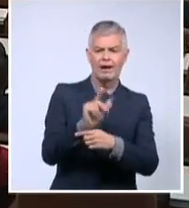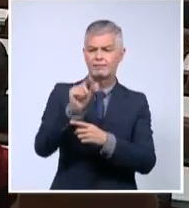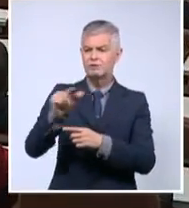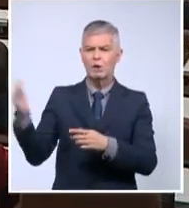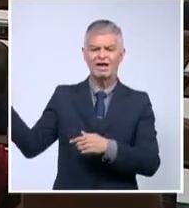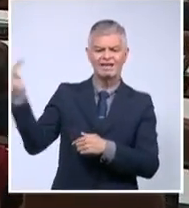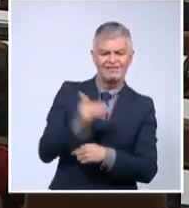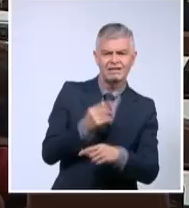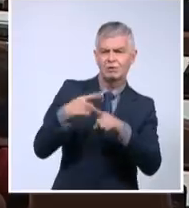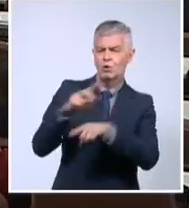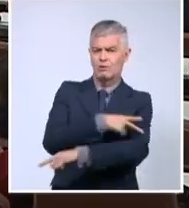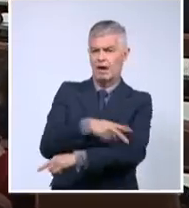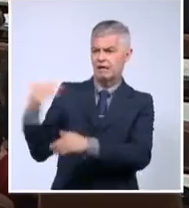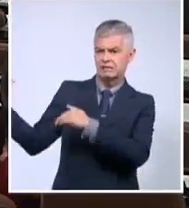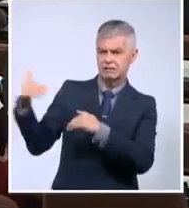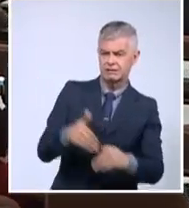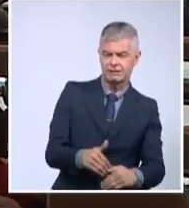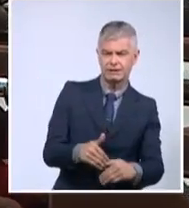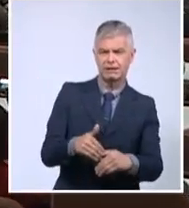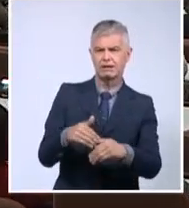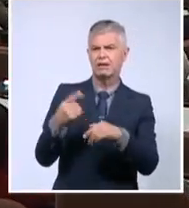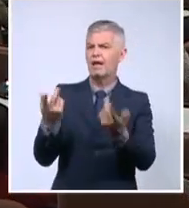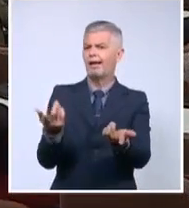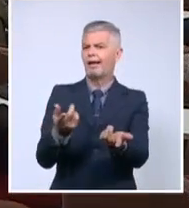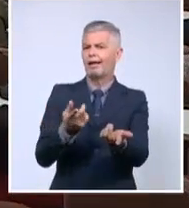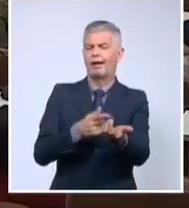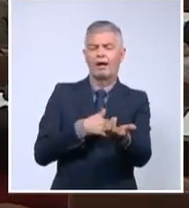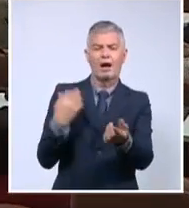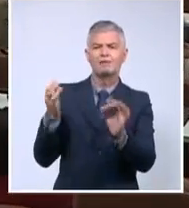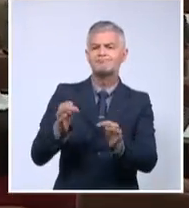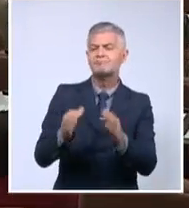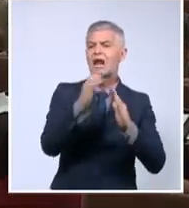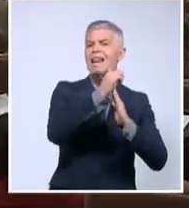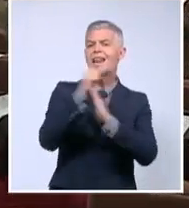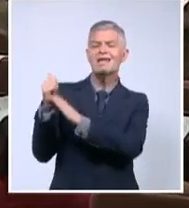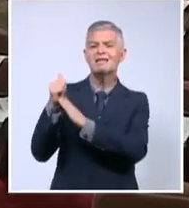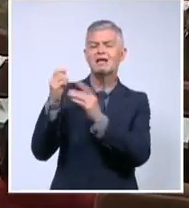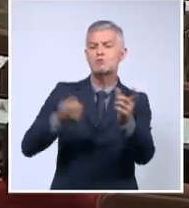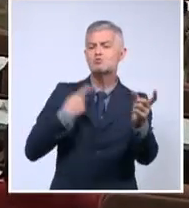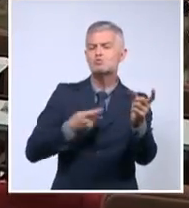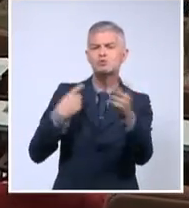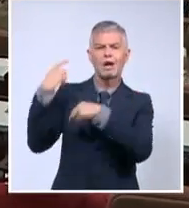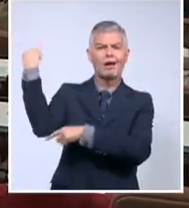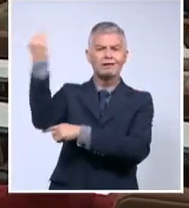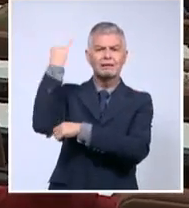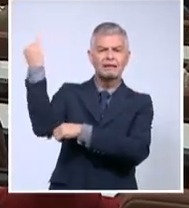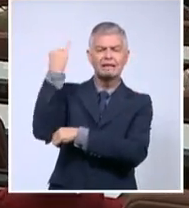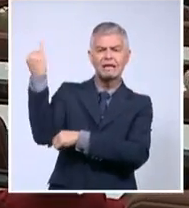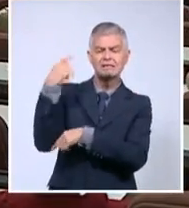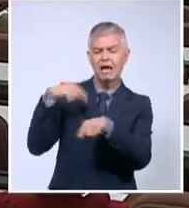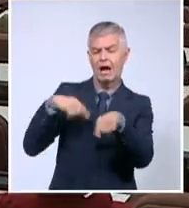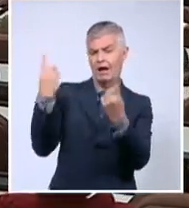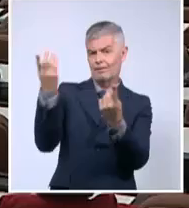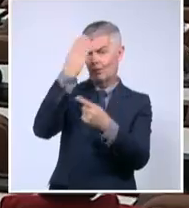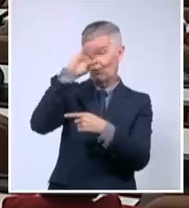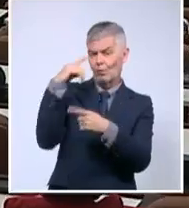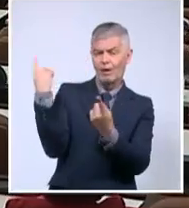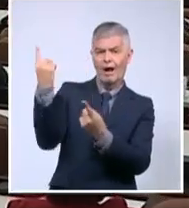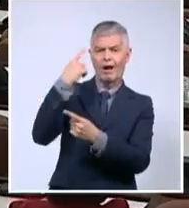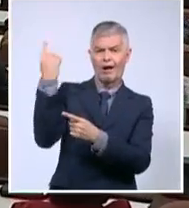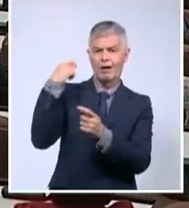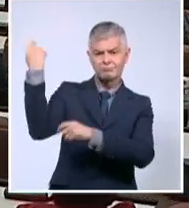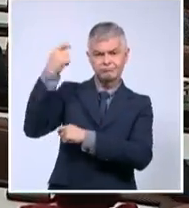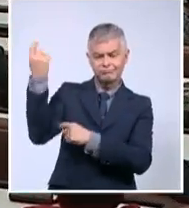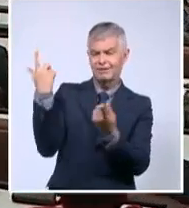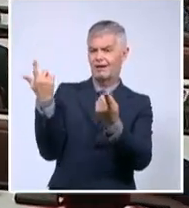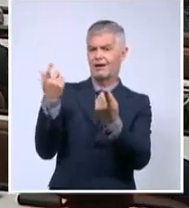de sueño. Está en la herencia de los líderes independentistas que quemaron sus riquezas en el fuego de la revolución, en